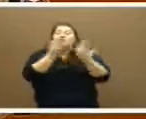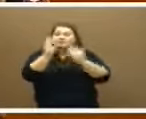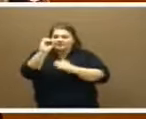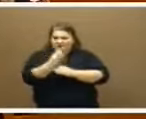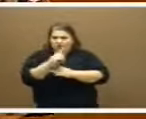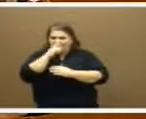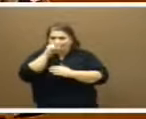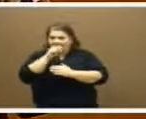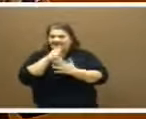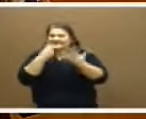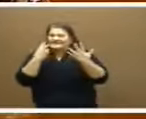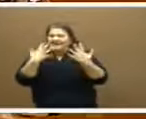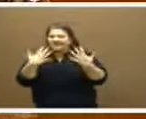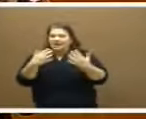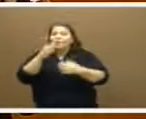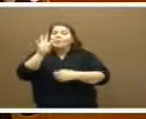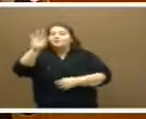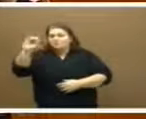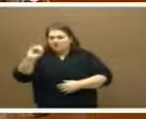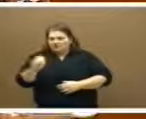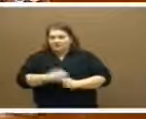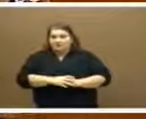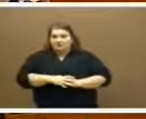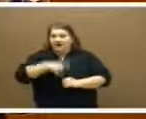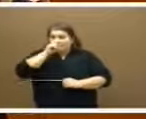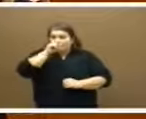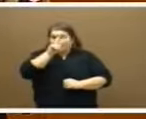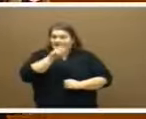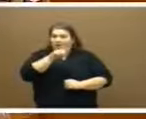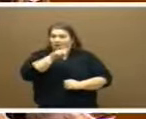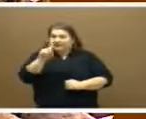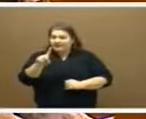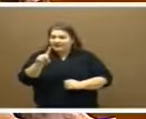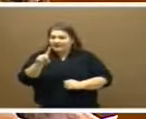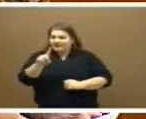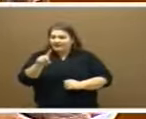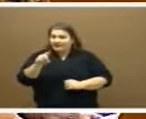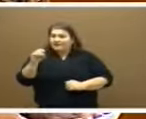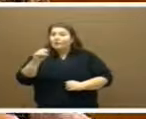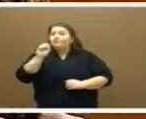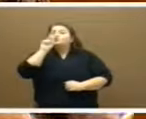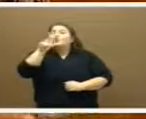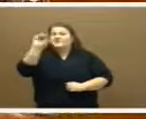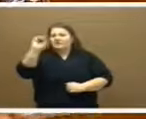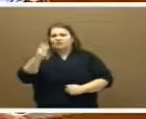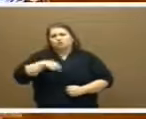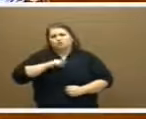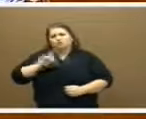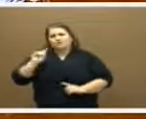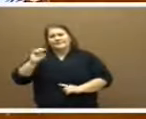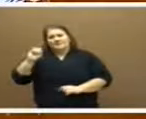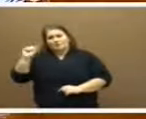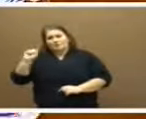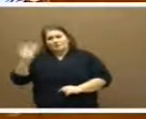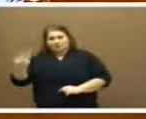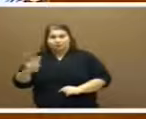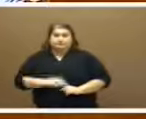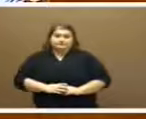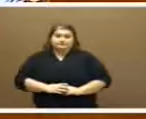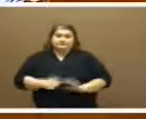En 2010, frente a un 0,4, un 4%. En 2011, frente a un 0,4, un 12%. ¿Estamos o no